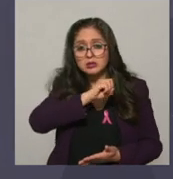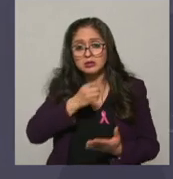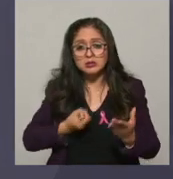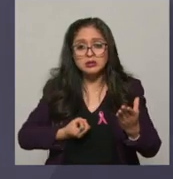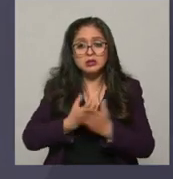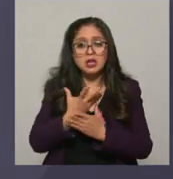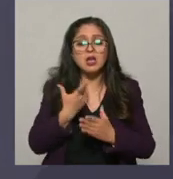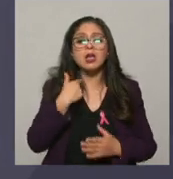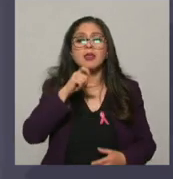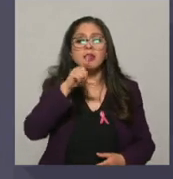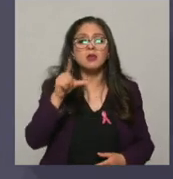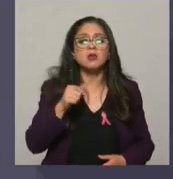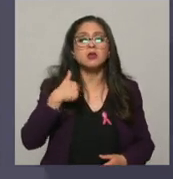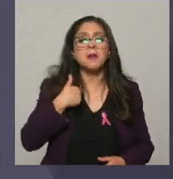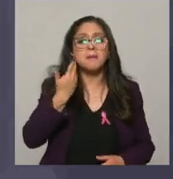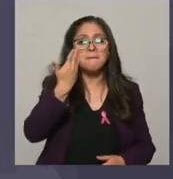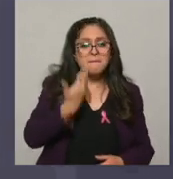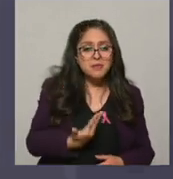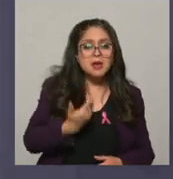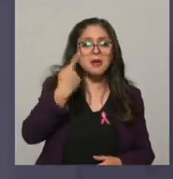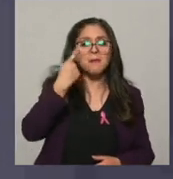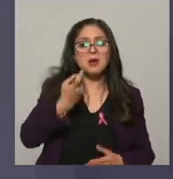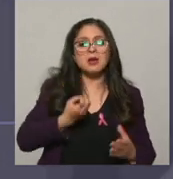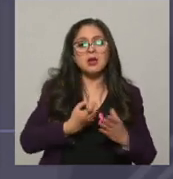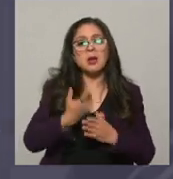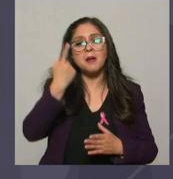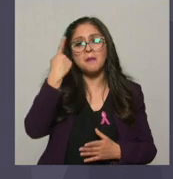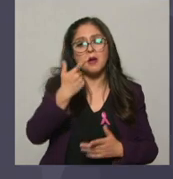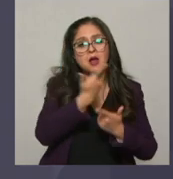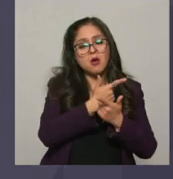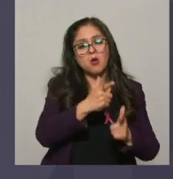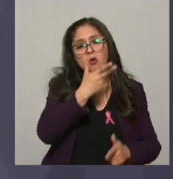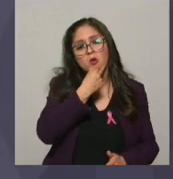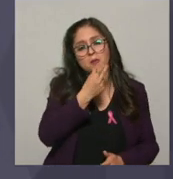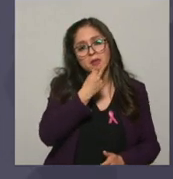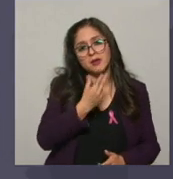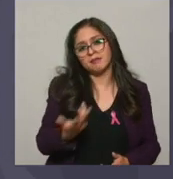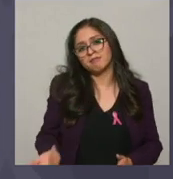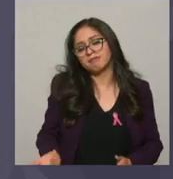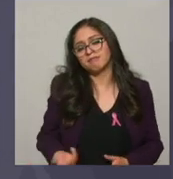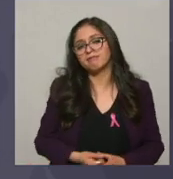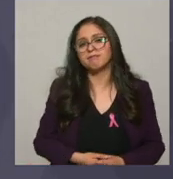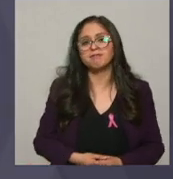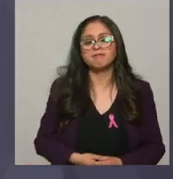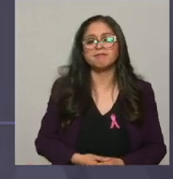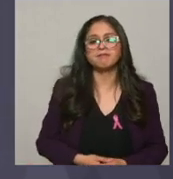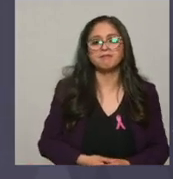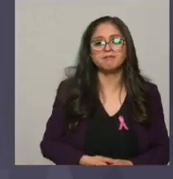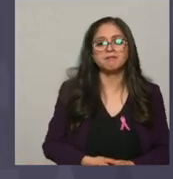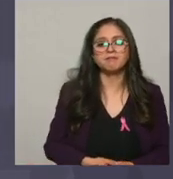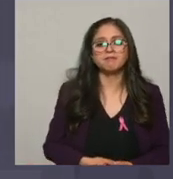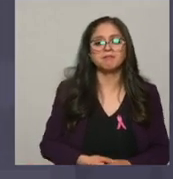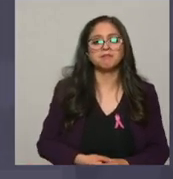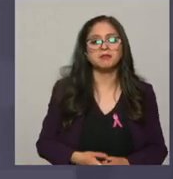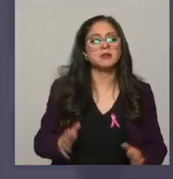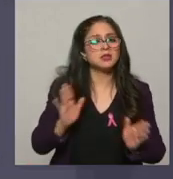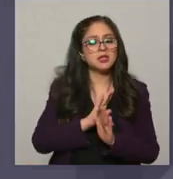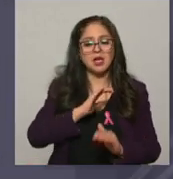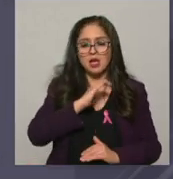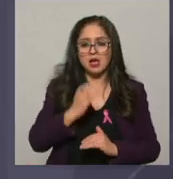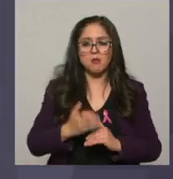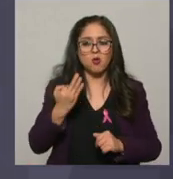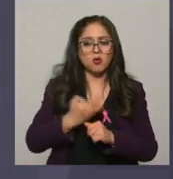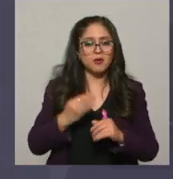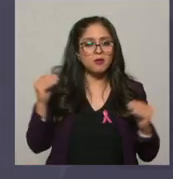momento me piden que me salga, pero era para que lo dejaran en libertad. Pero ahí está, quedó libre y lo mismo pasa. Vamos a cerrar esta mesa de